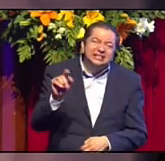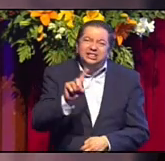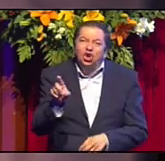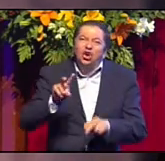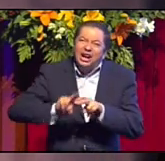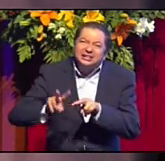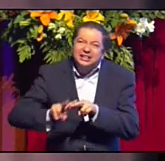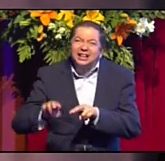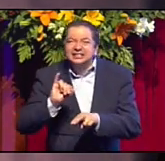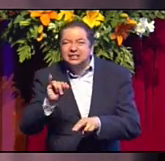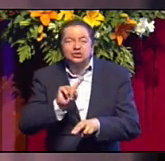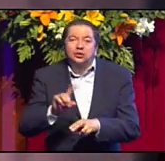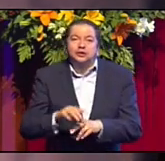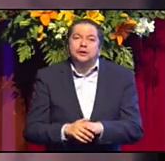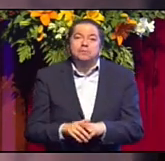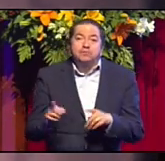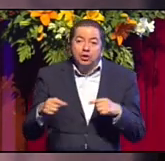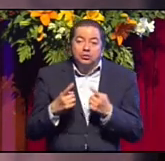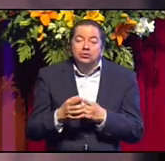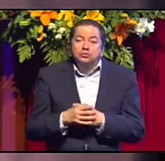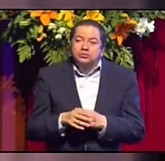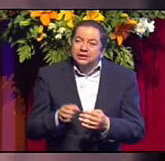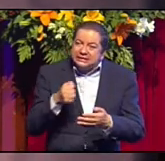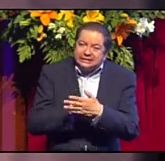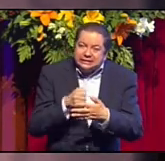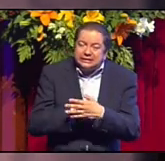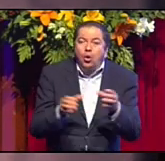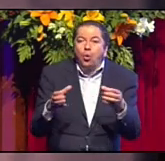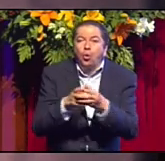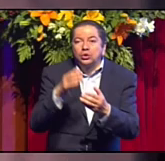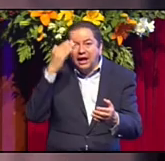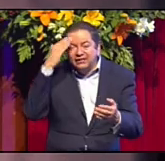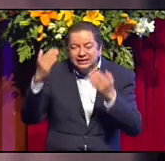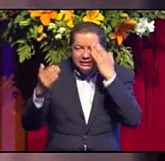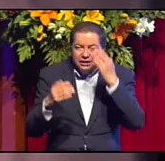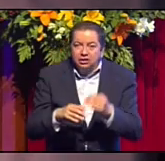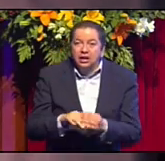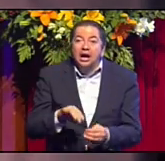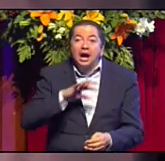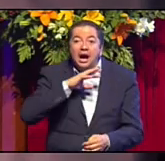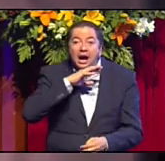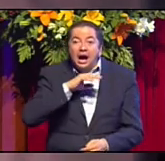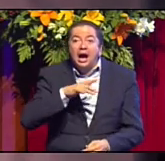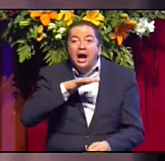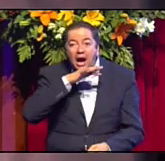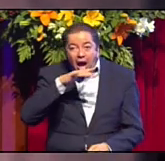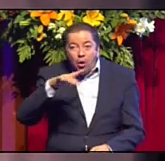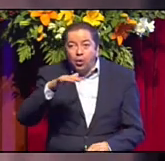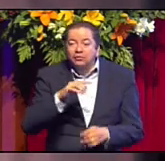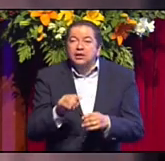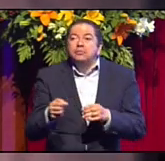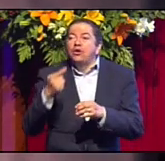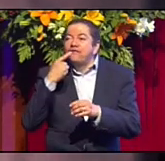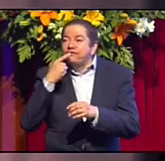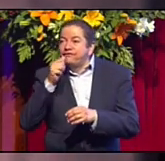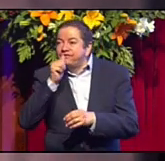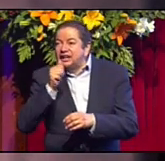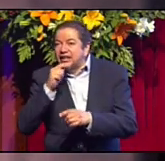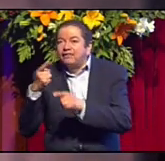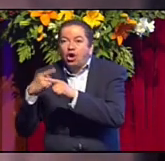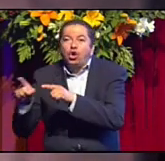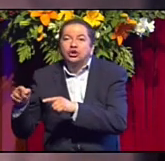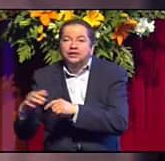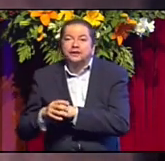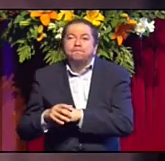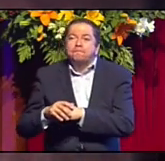Estaban en toda esa instancia. Solamente existía la junta de vecinos de Aguas de Elqui, pero faltaba la de Río Turbio. Y ahí Margarita dio un